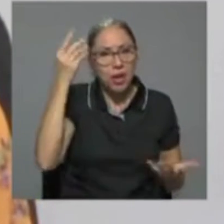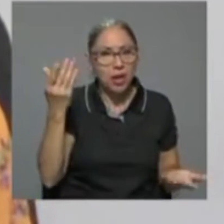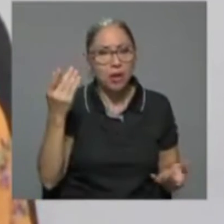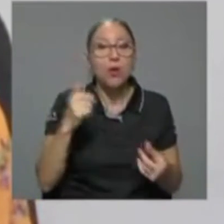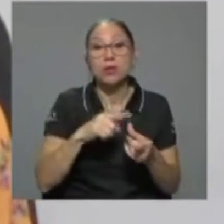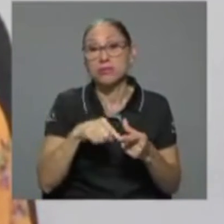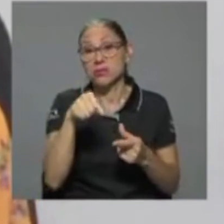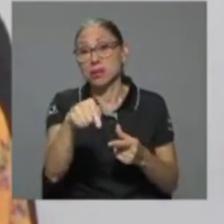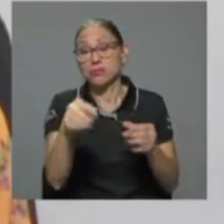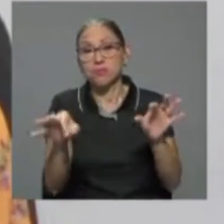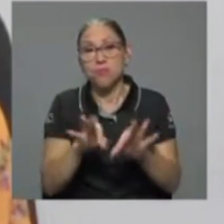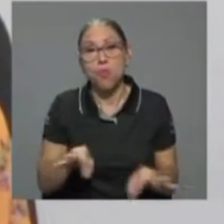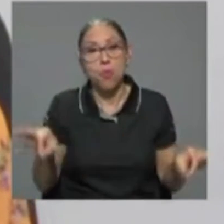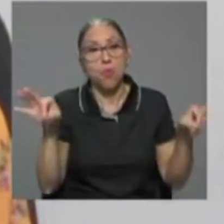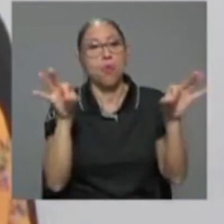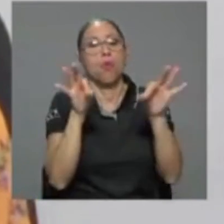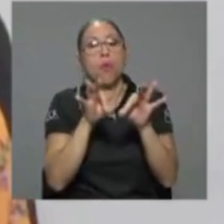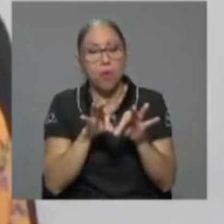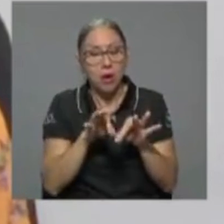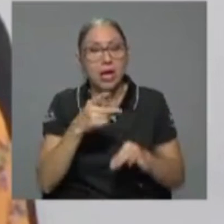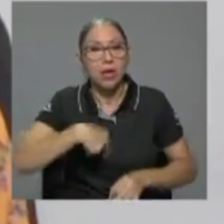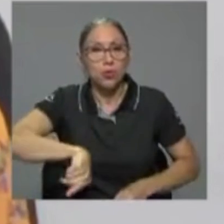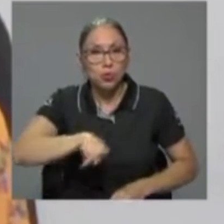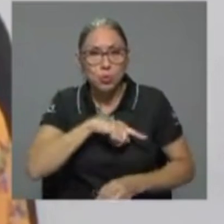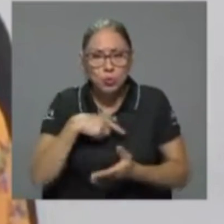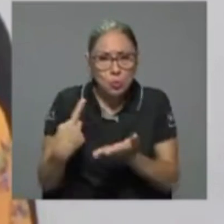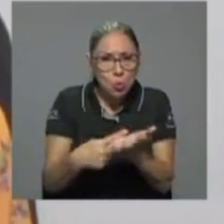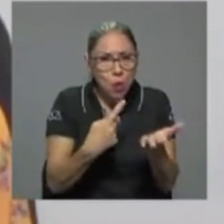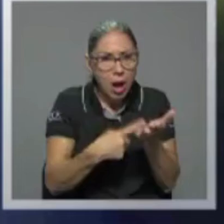es muy importante que lo abordemos.